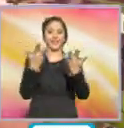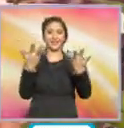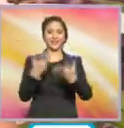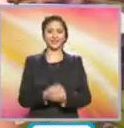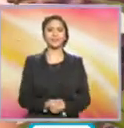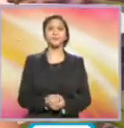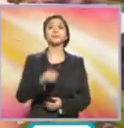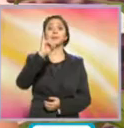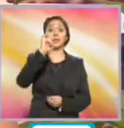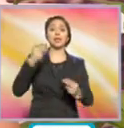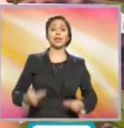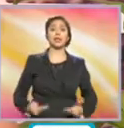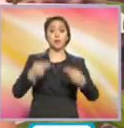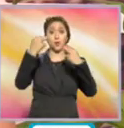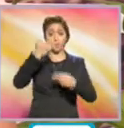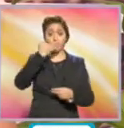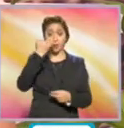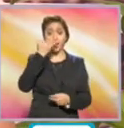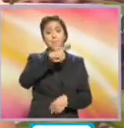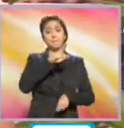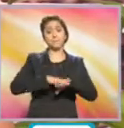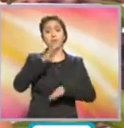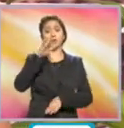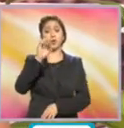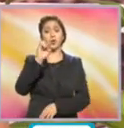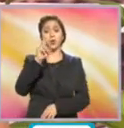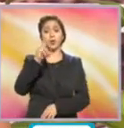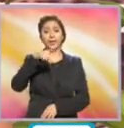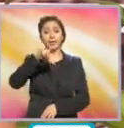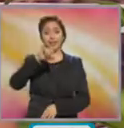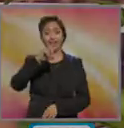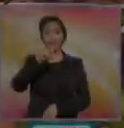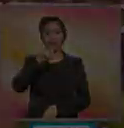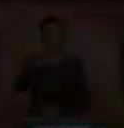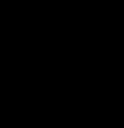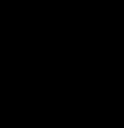el negocio de las flores y en especial las orquídeas, pues no sabíamos que tenía tantas posibilidades.